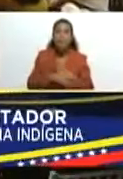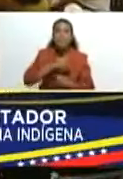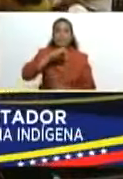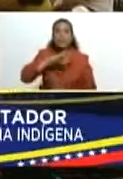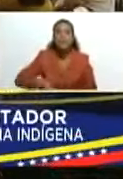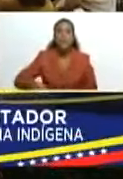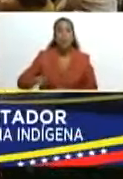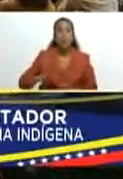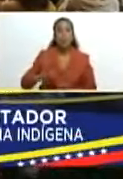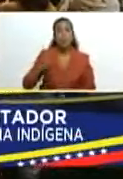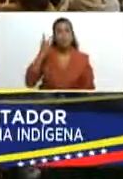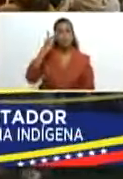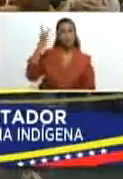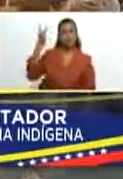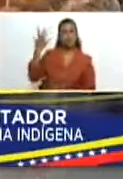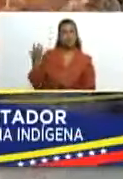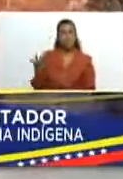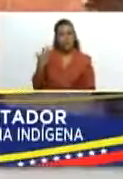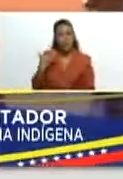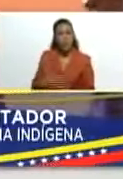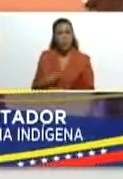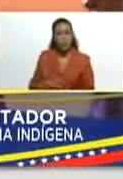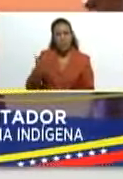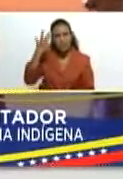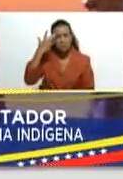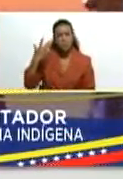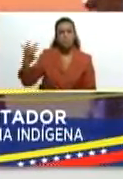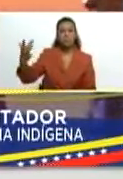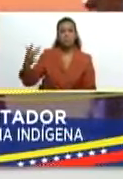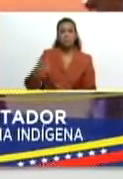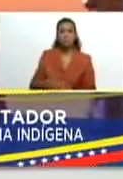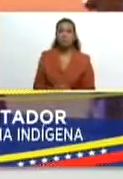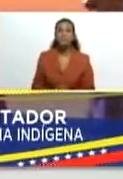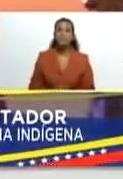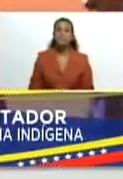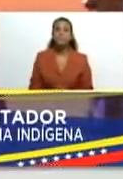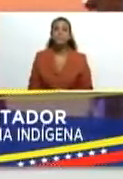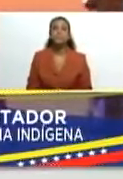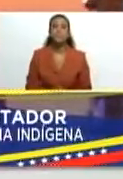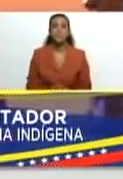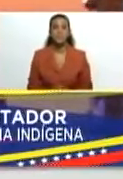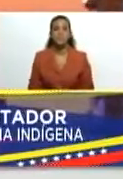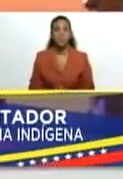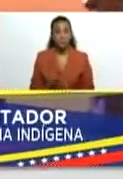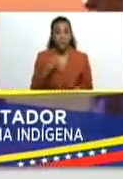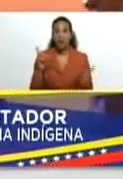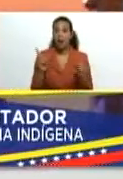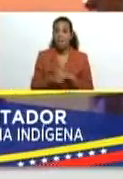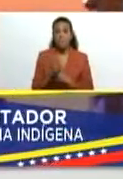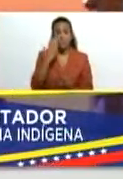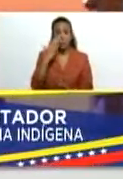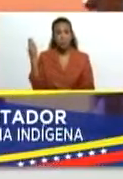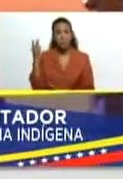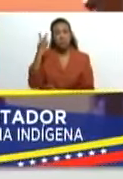Ernesto siempre es ocurrente, chico. Tiene buenas cosas. Tiene buenas ideas. A veces. ¿Ah? A veces.